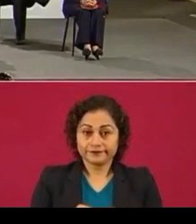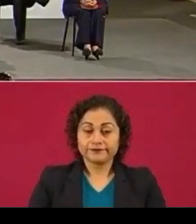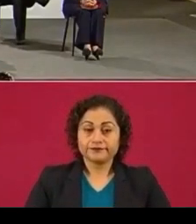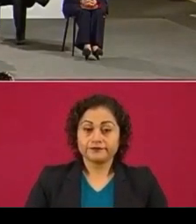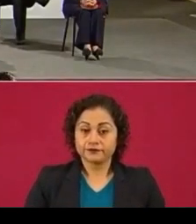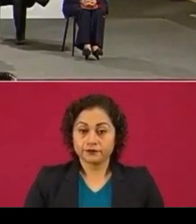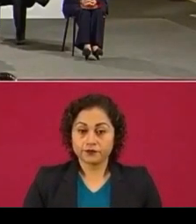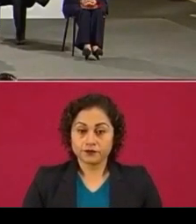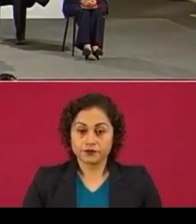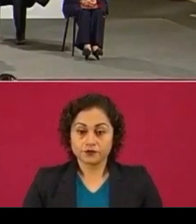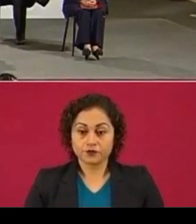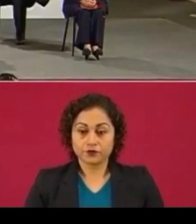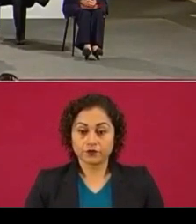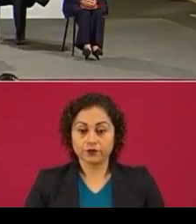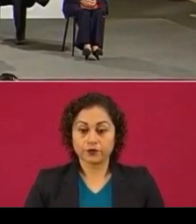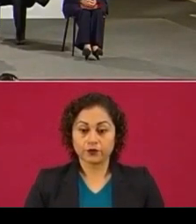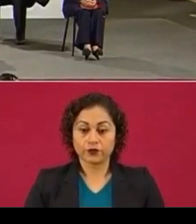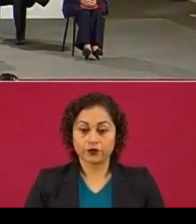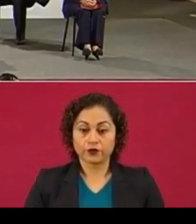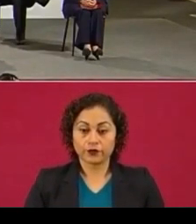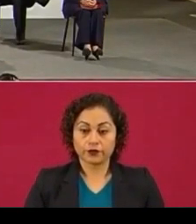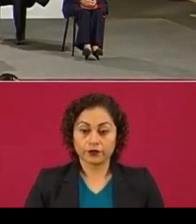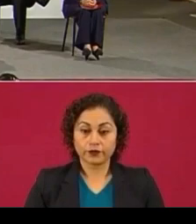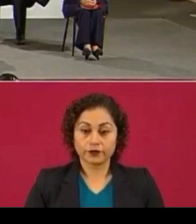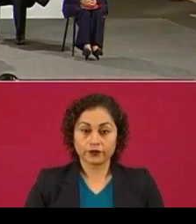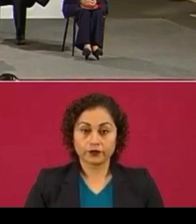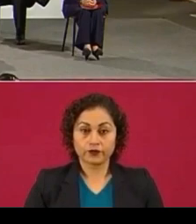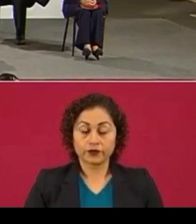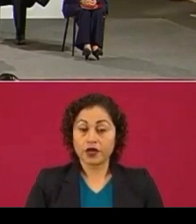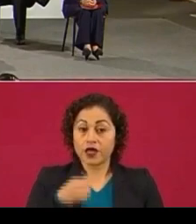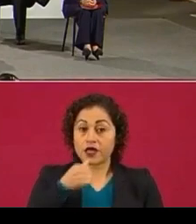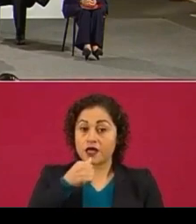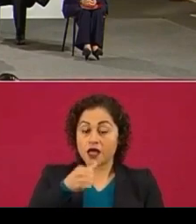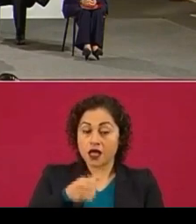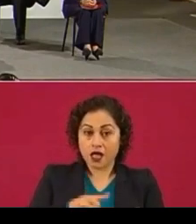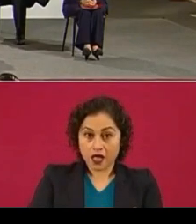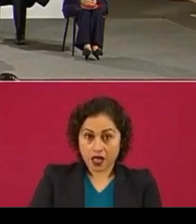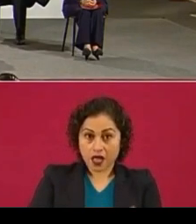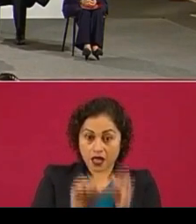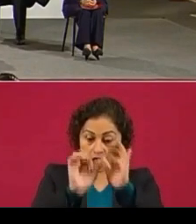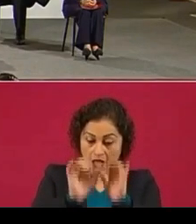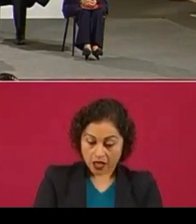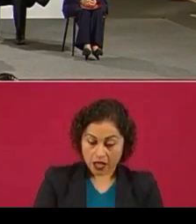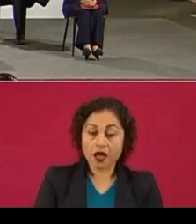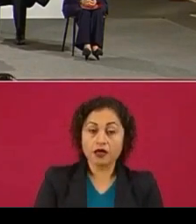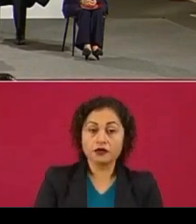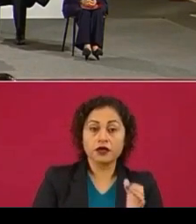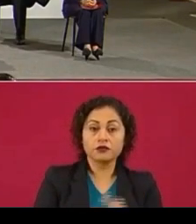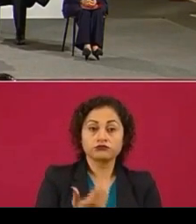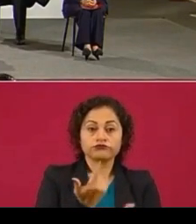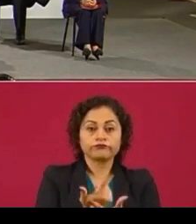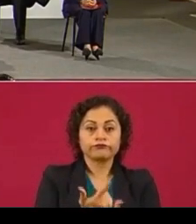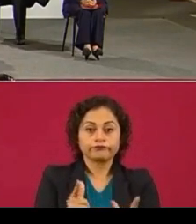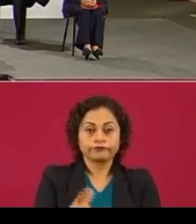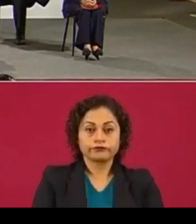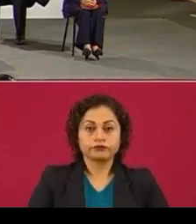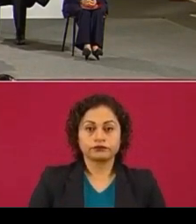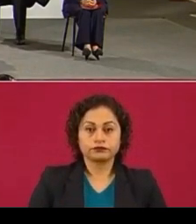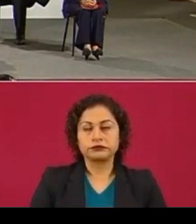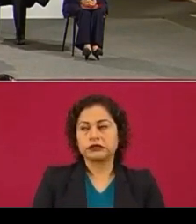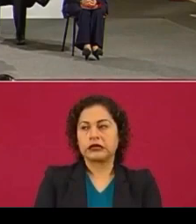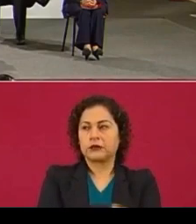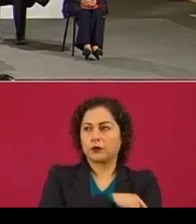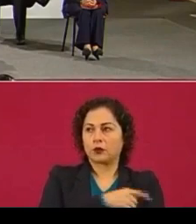¿Y no tienen el acta? El acta, nada más. La mostramos porque es muy larga, ¿no? No, ya,